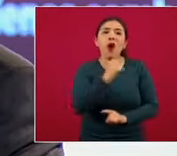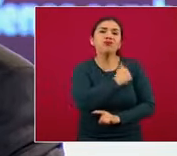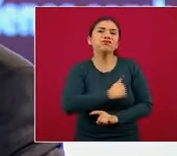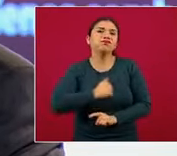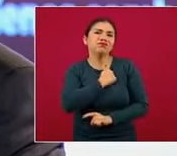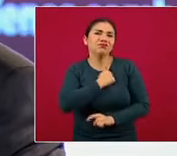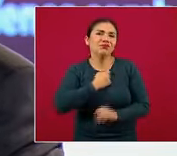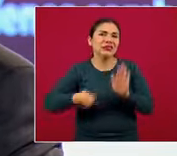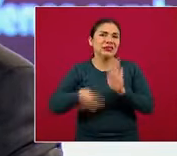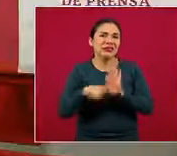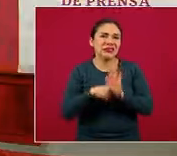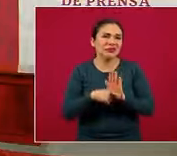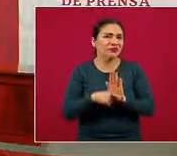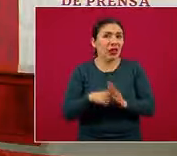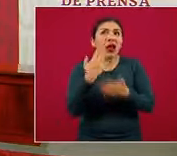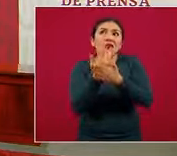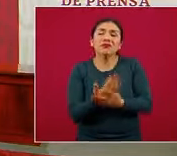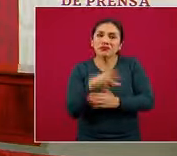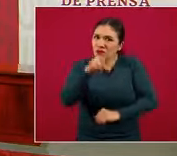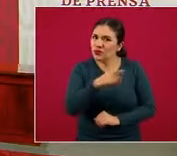fatal. No hay que esperarse.